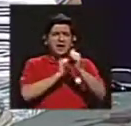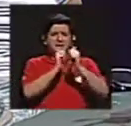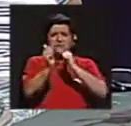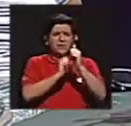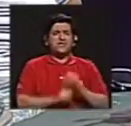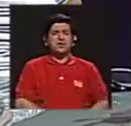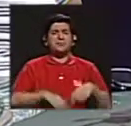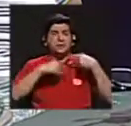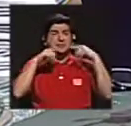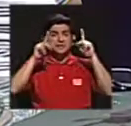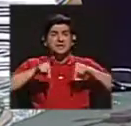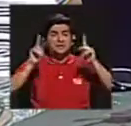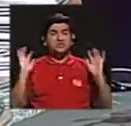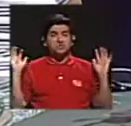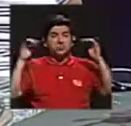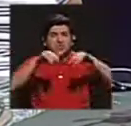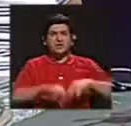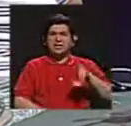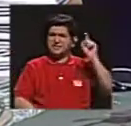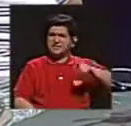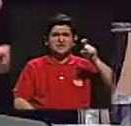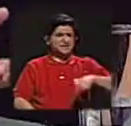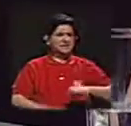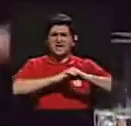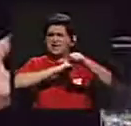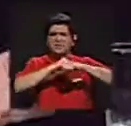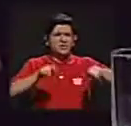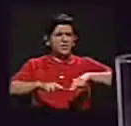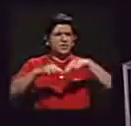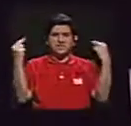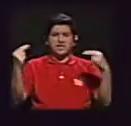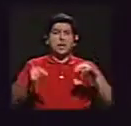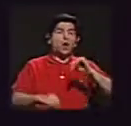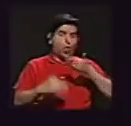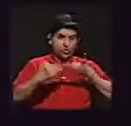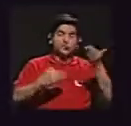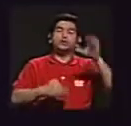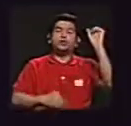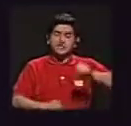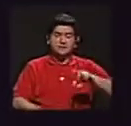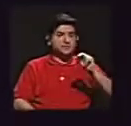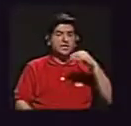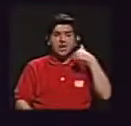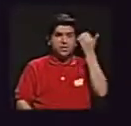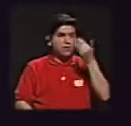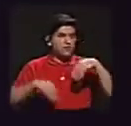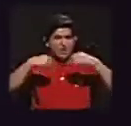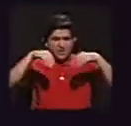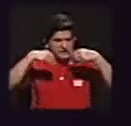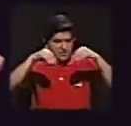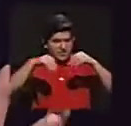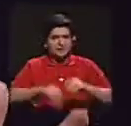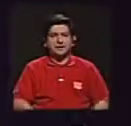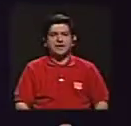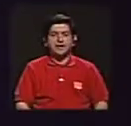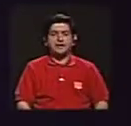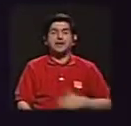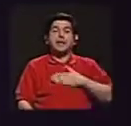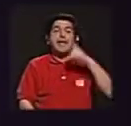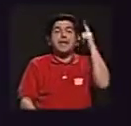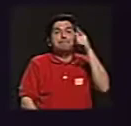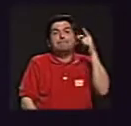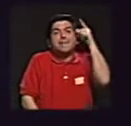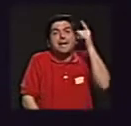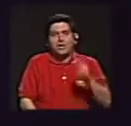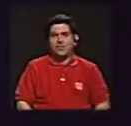en La Nación? No, si lo que hay que publicitar es aquello que no es tan fácilmente vendible. Bueno, en mi lógica, claro,